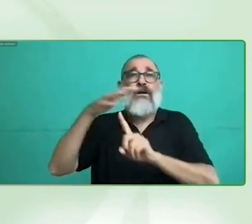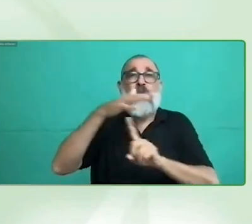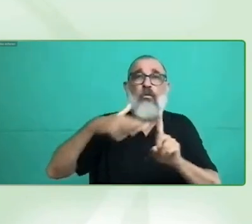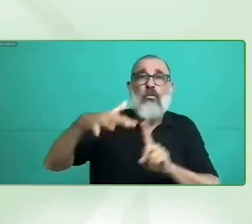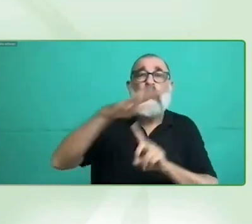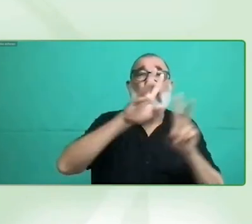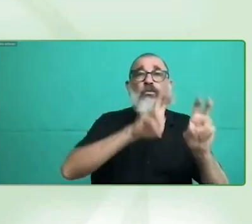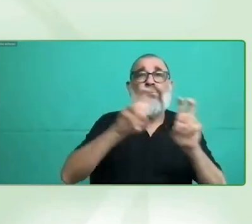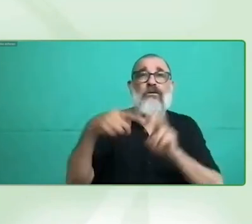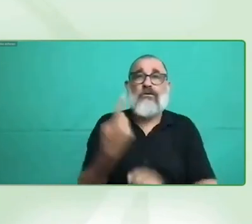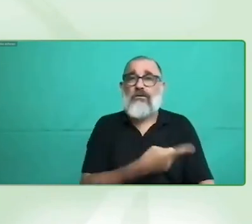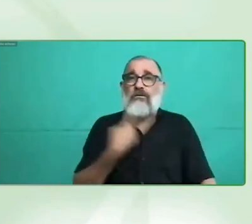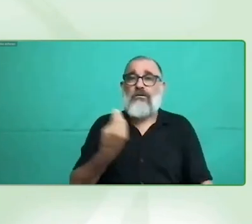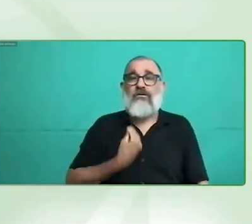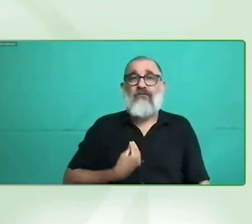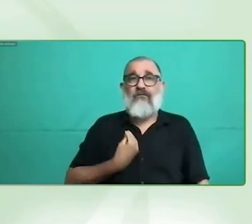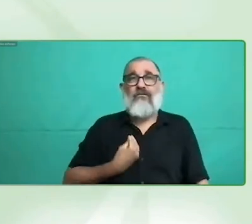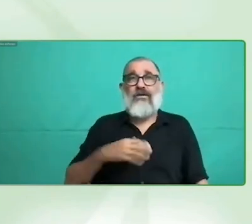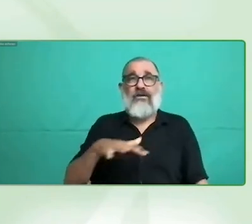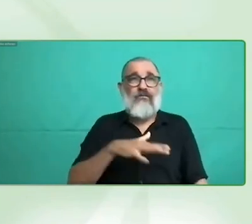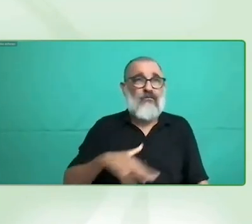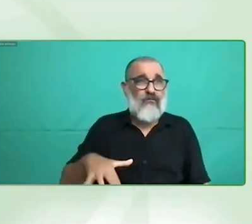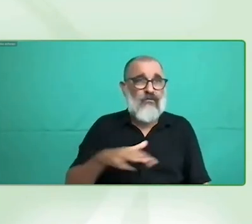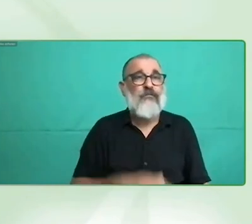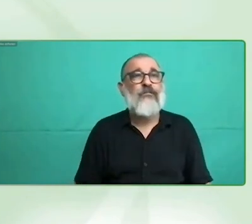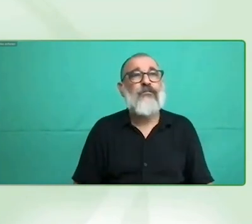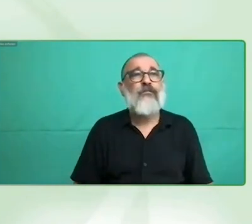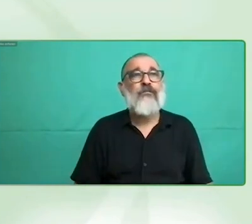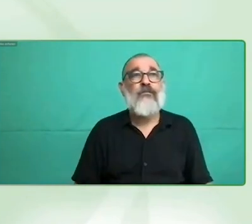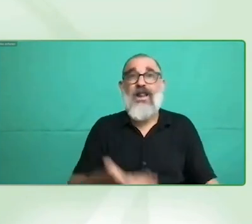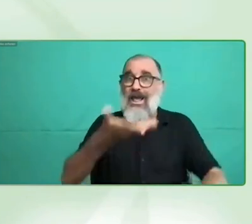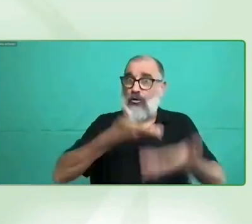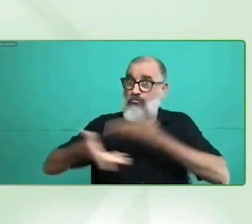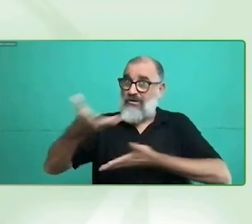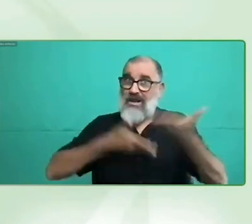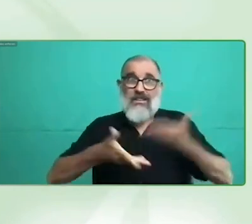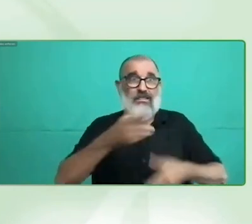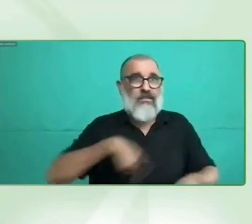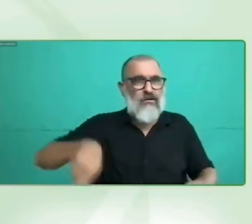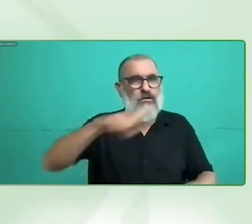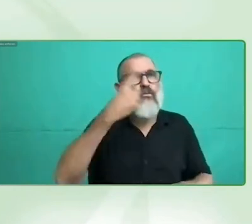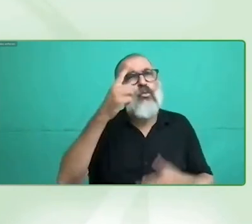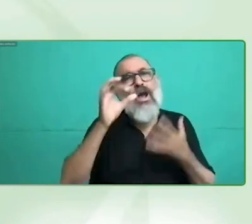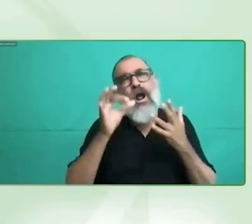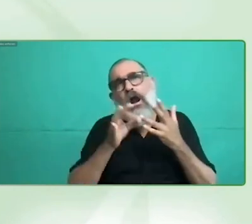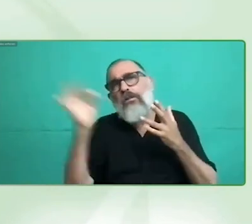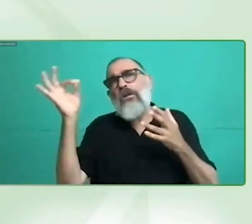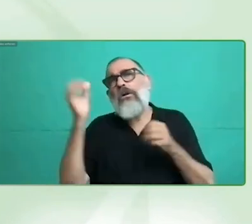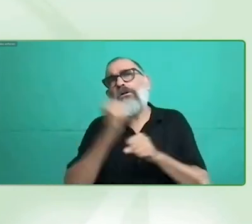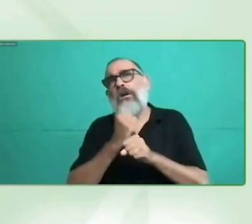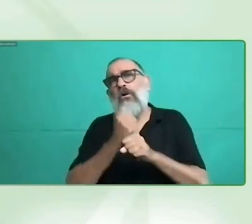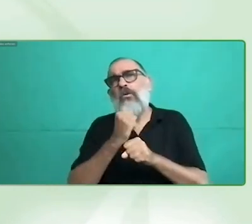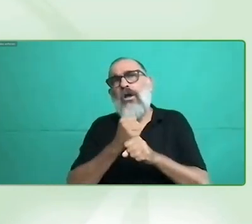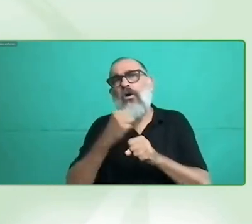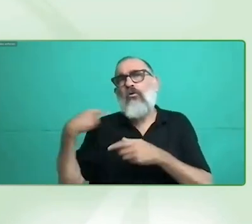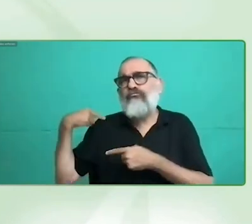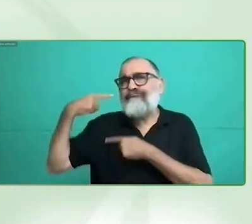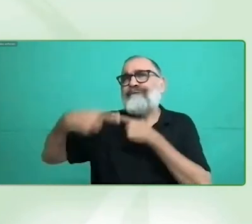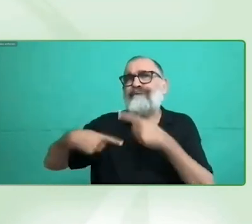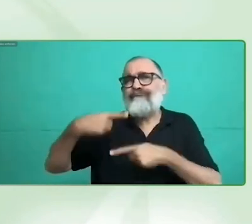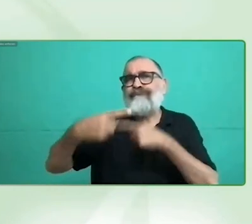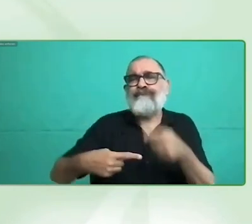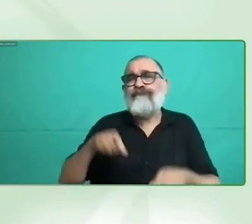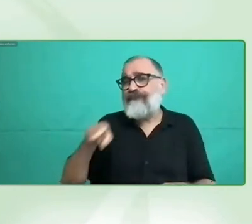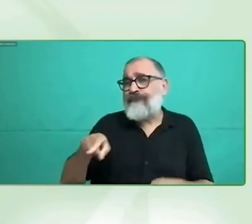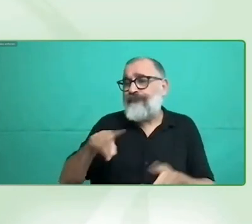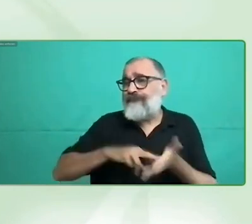la cooperativa y también haciendo visible este proyecto para otras personas, para otros grupos, quizá de otros lados de Chile y quizá de otros